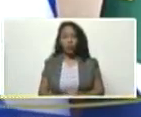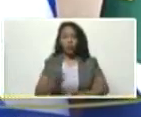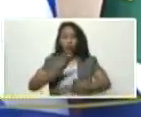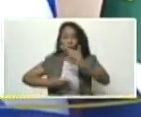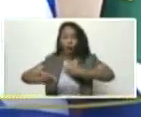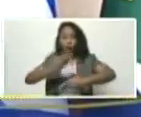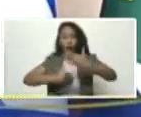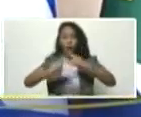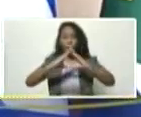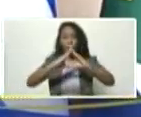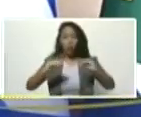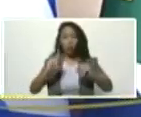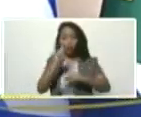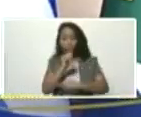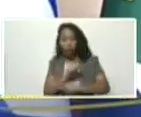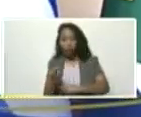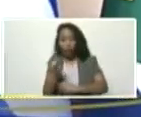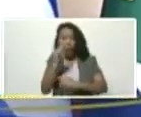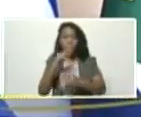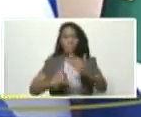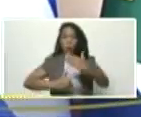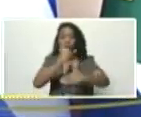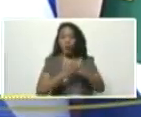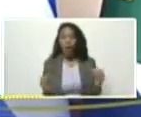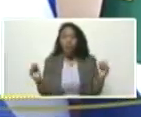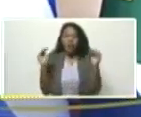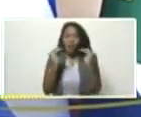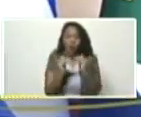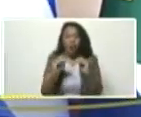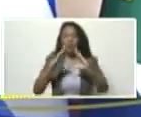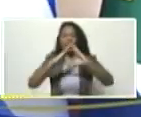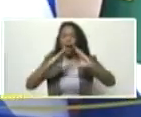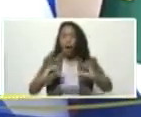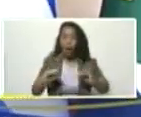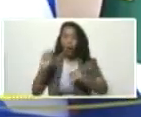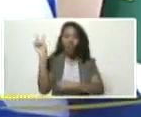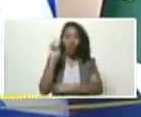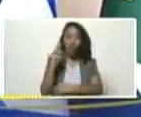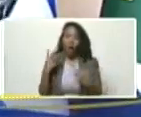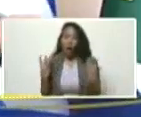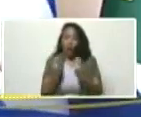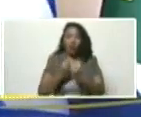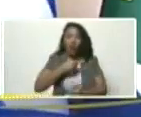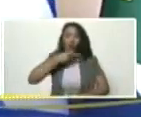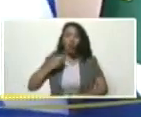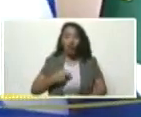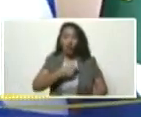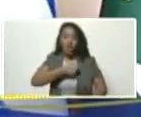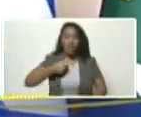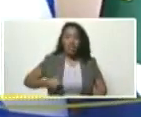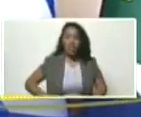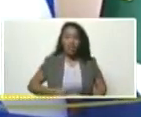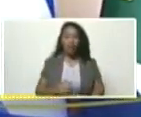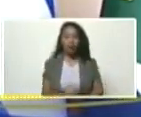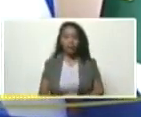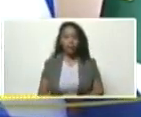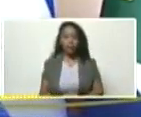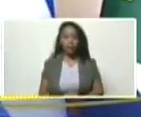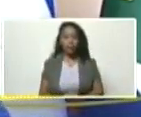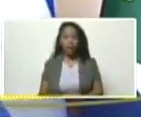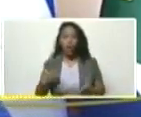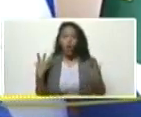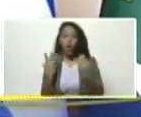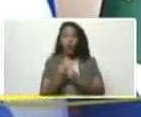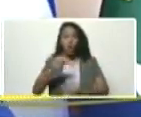cooperación triangular de proyectos comunes de Nicaragua y Venezuela, junto a Rusia, junto a China, junto